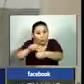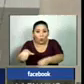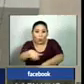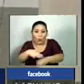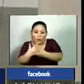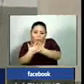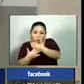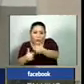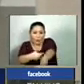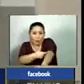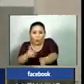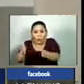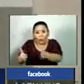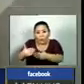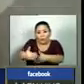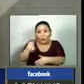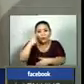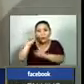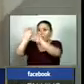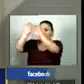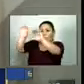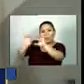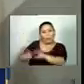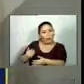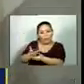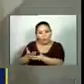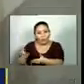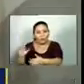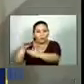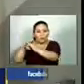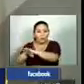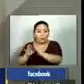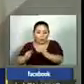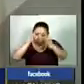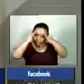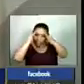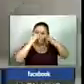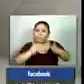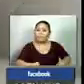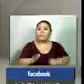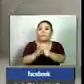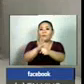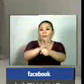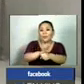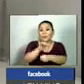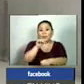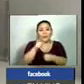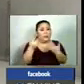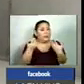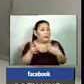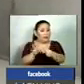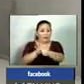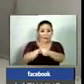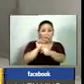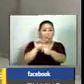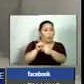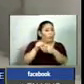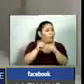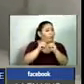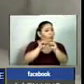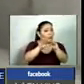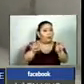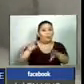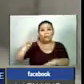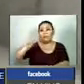sangre y bodega de medicamentos, especializado para el combate de COVID-19, un virus que ya afectó a más de 2.000